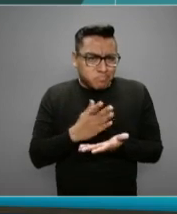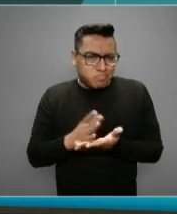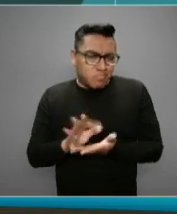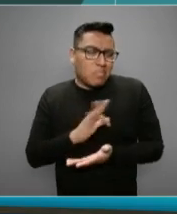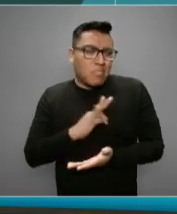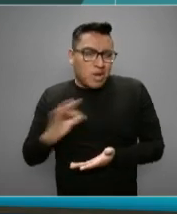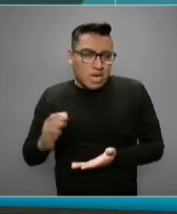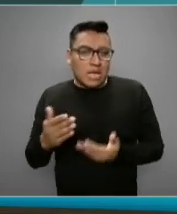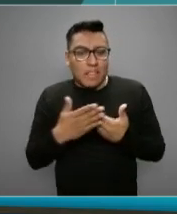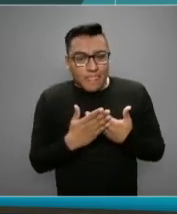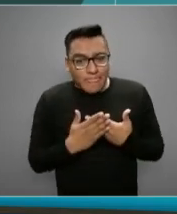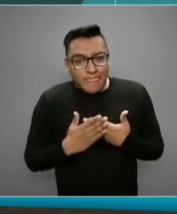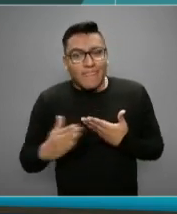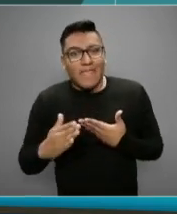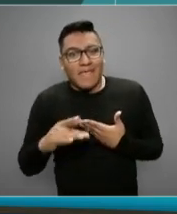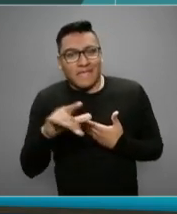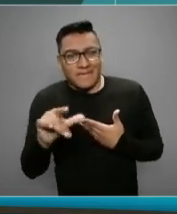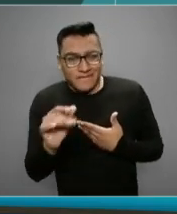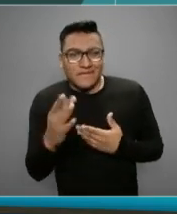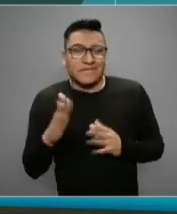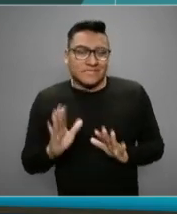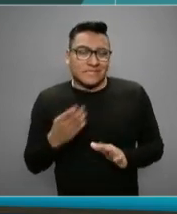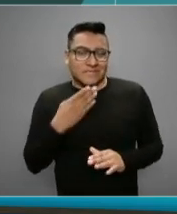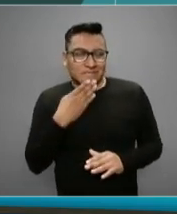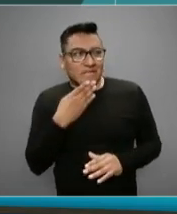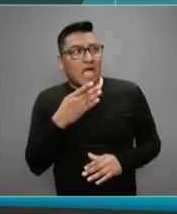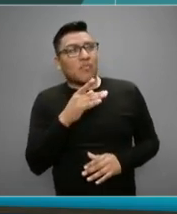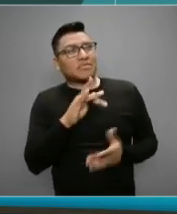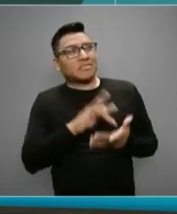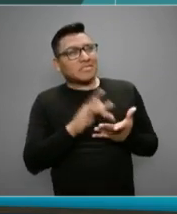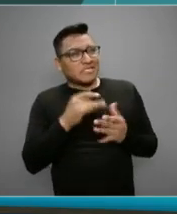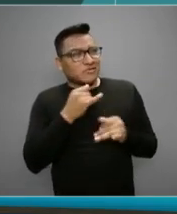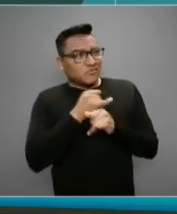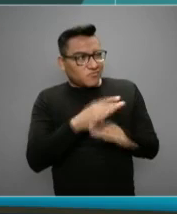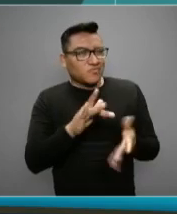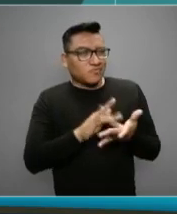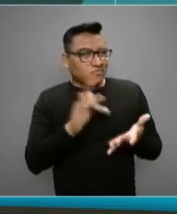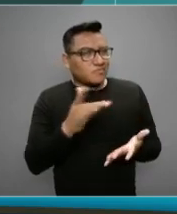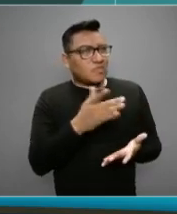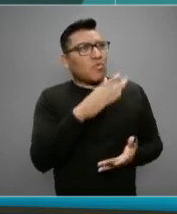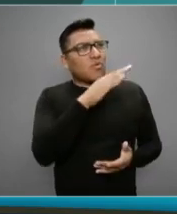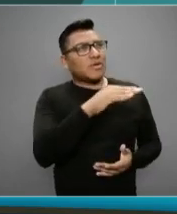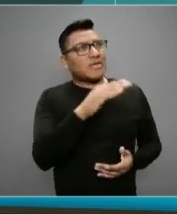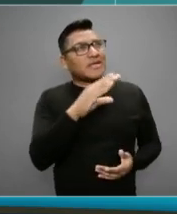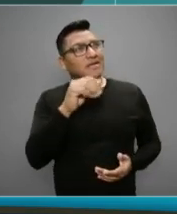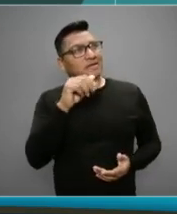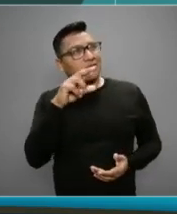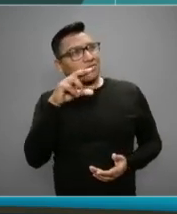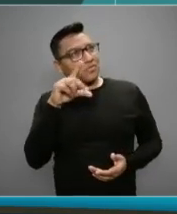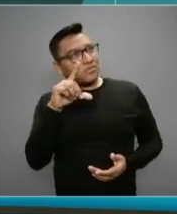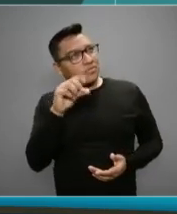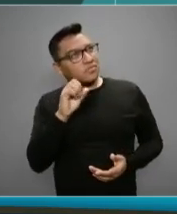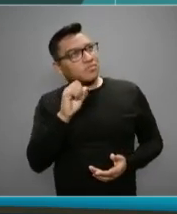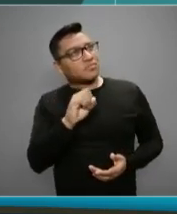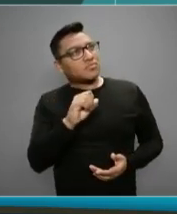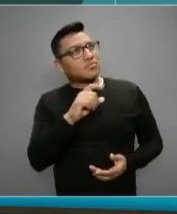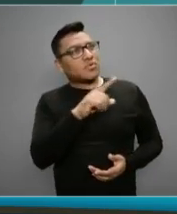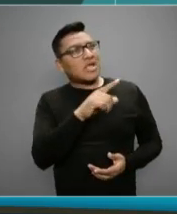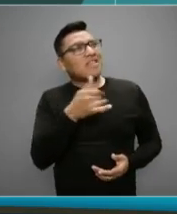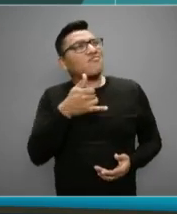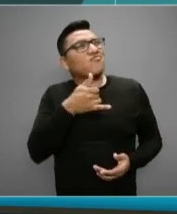económico. Pues muchas gracias por esta información. Carlos, ¿por qué no nos cuentas también un poco qué ha cambiado